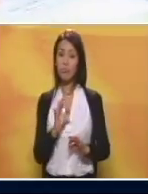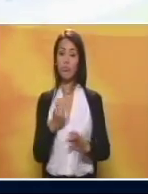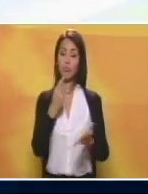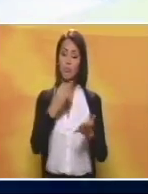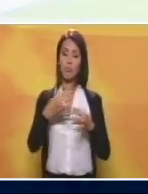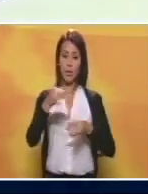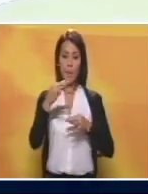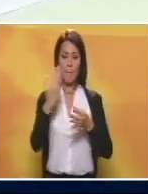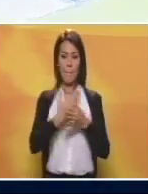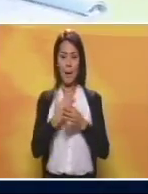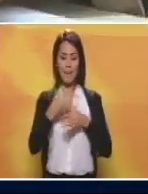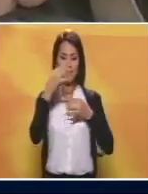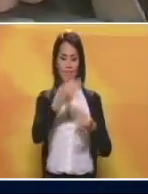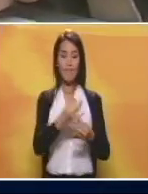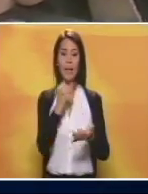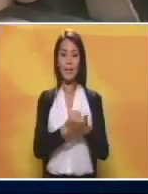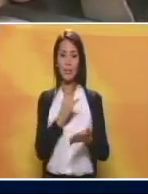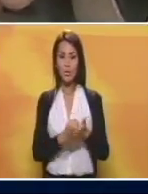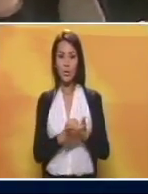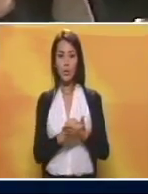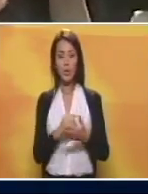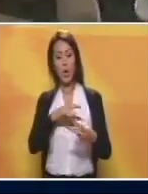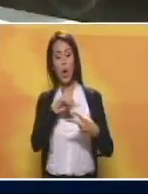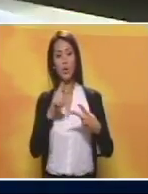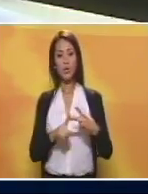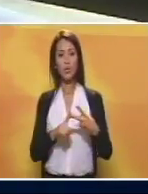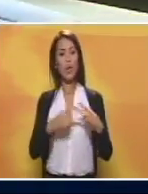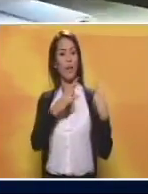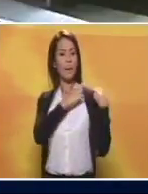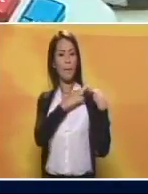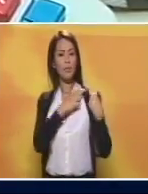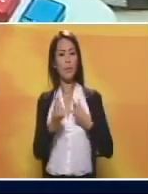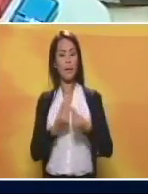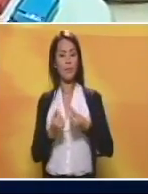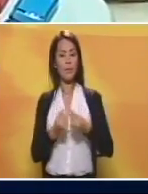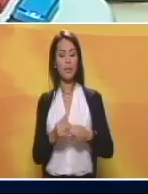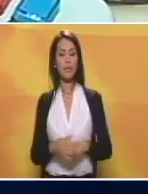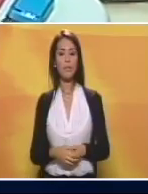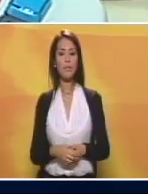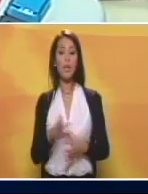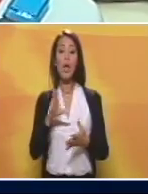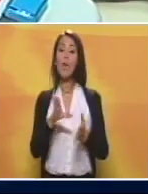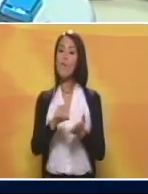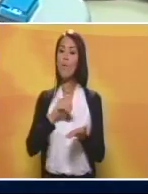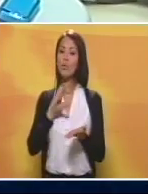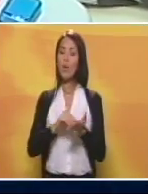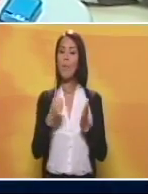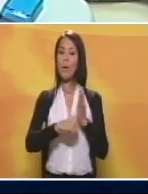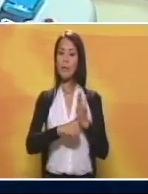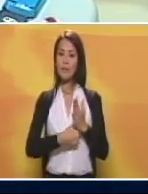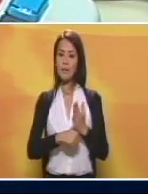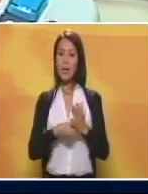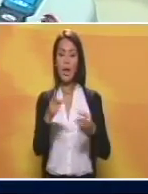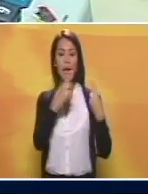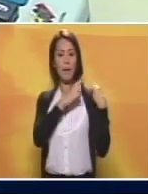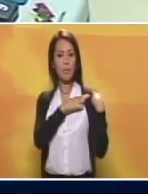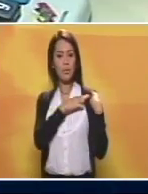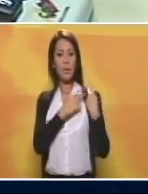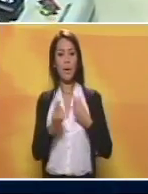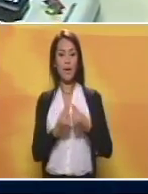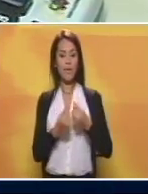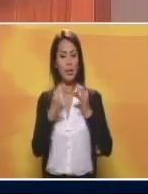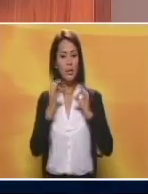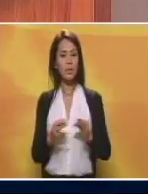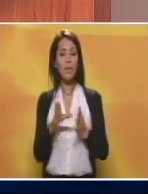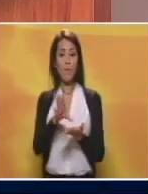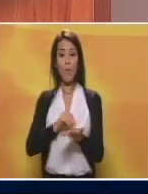la planilla de inscripción, la constancia de designación del responsable de las finanzas, fotocopia de la cédula de identidad del responsable de las finanzas original